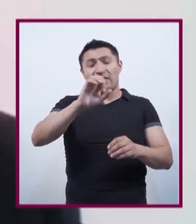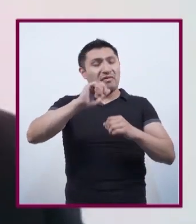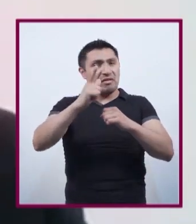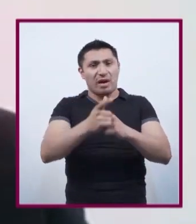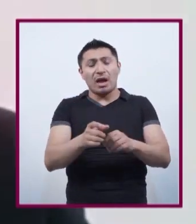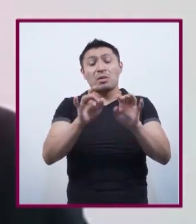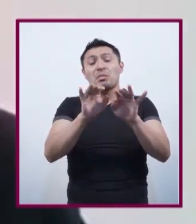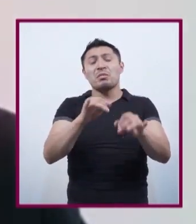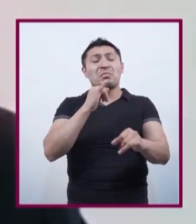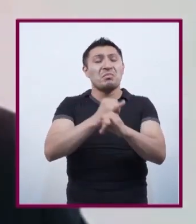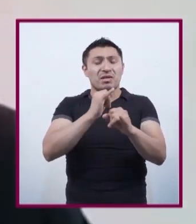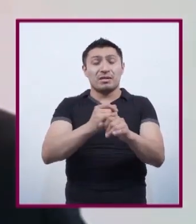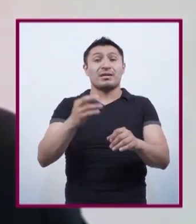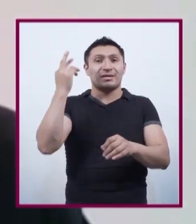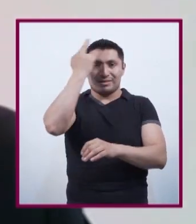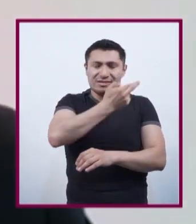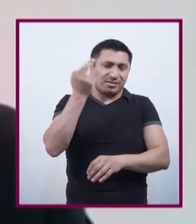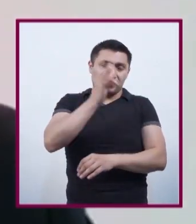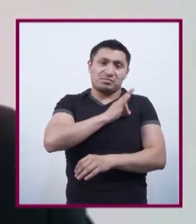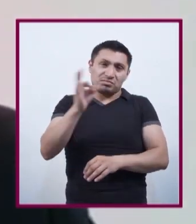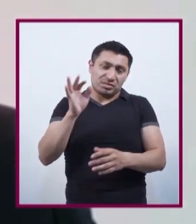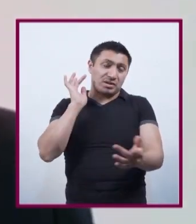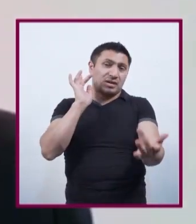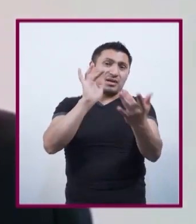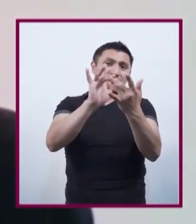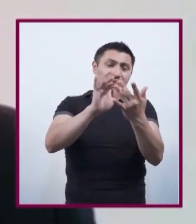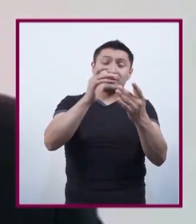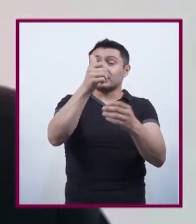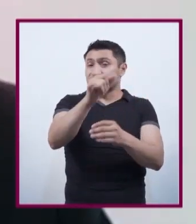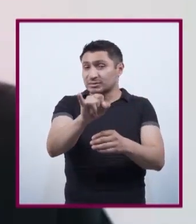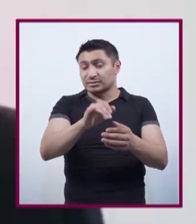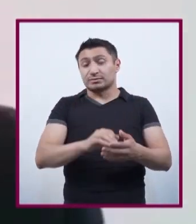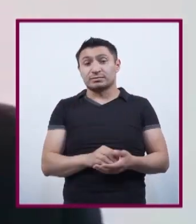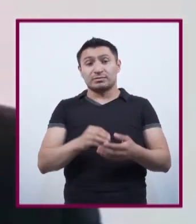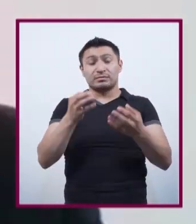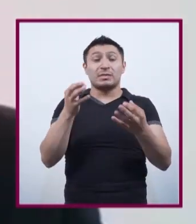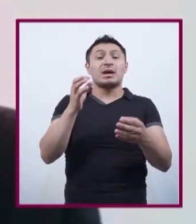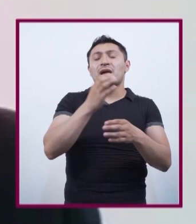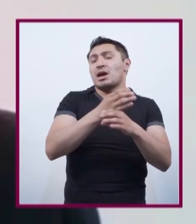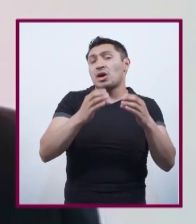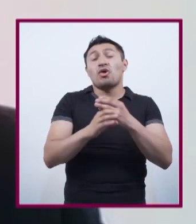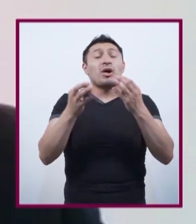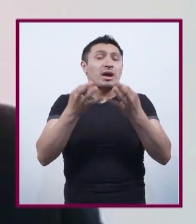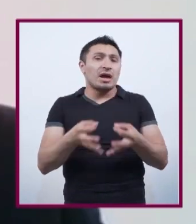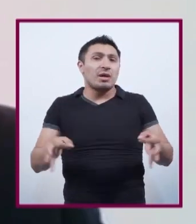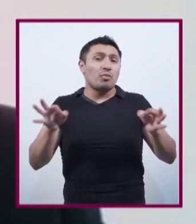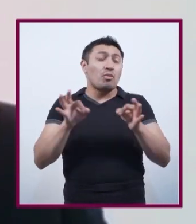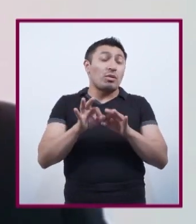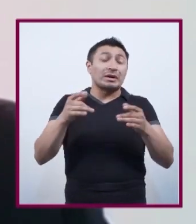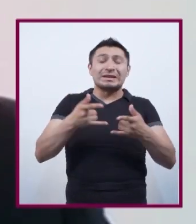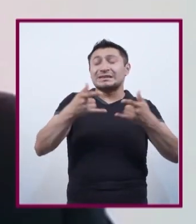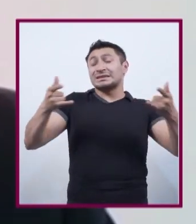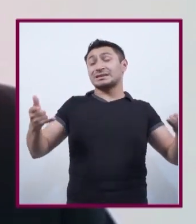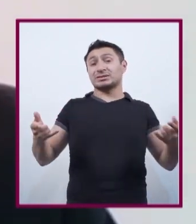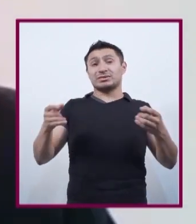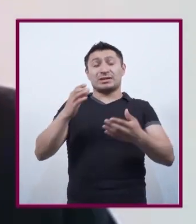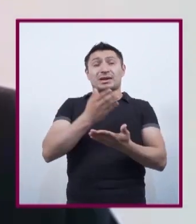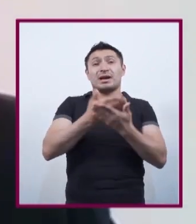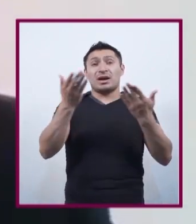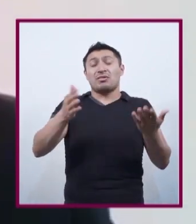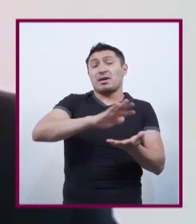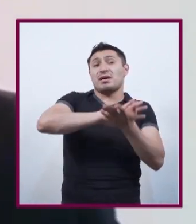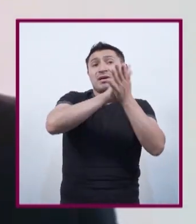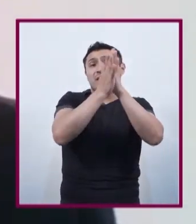demanda o que tienen una importante, una gran relevancia cultural, que son